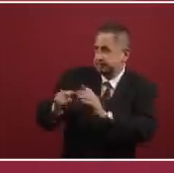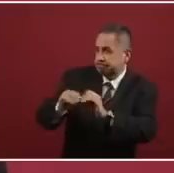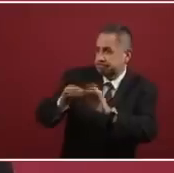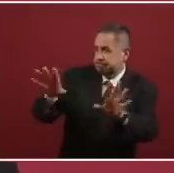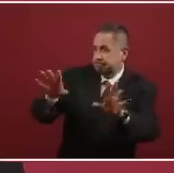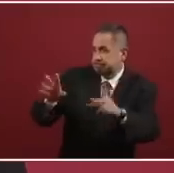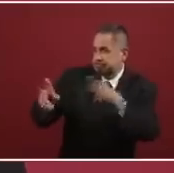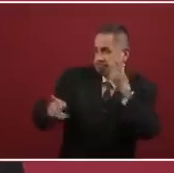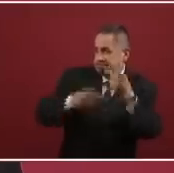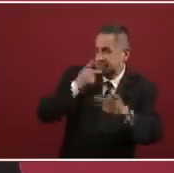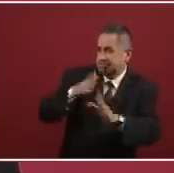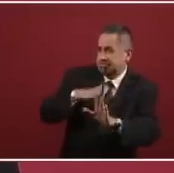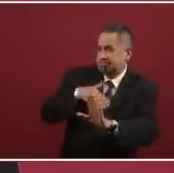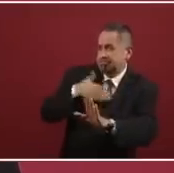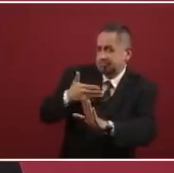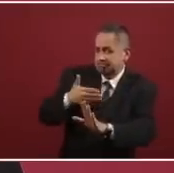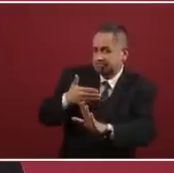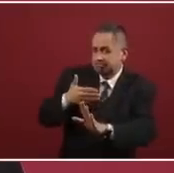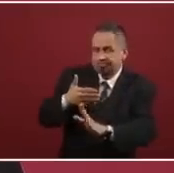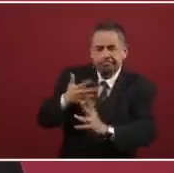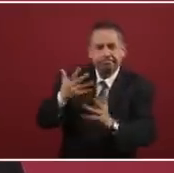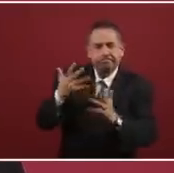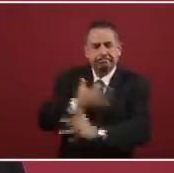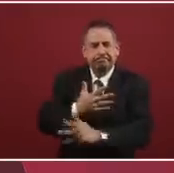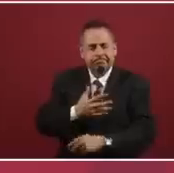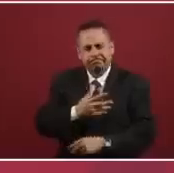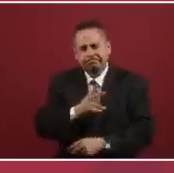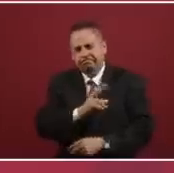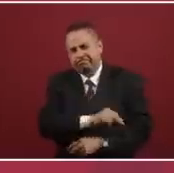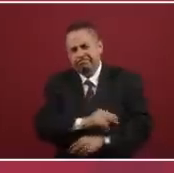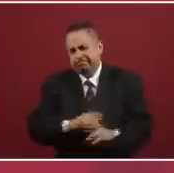preparándose, ¿no?, para la campaña.